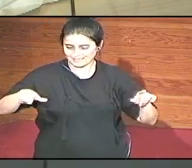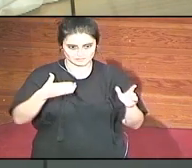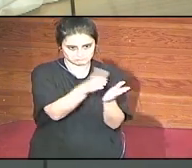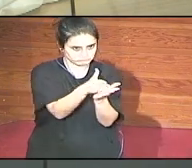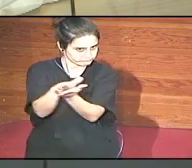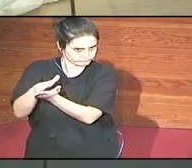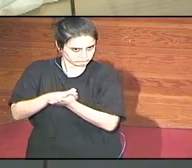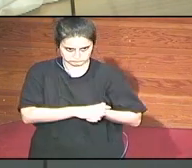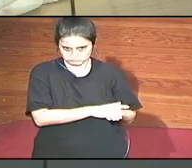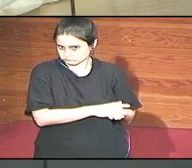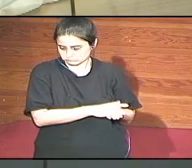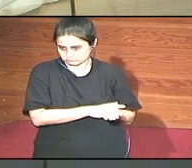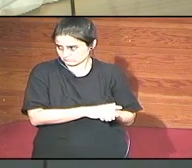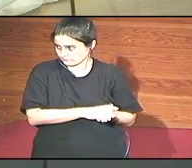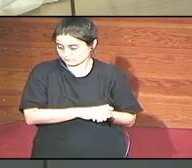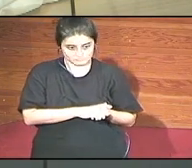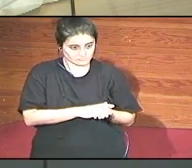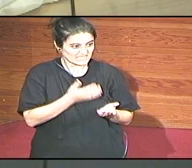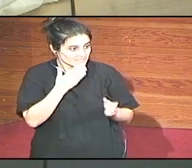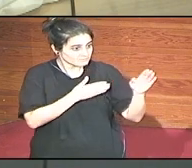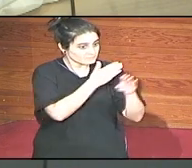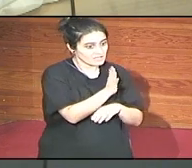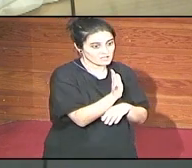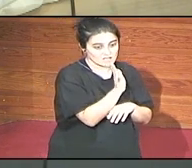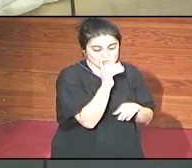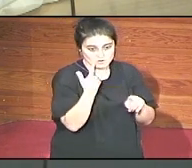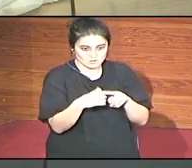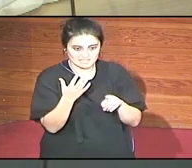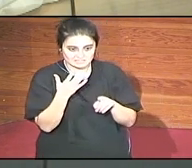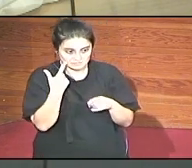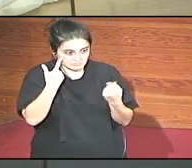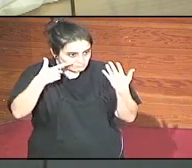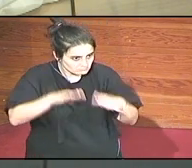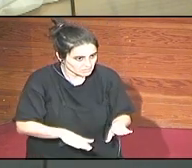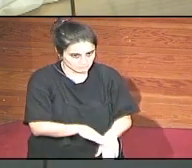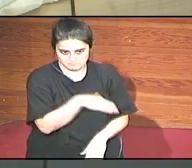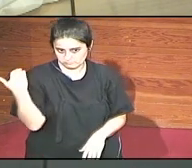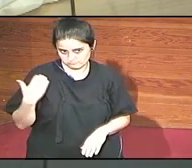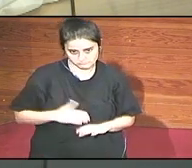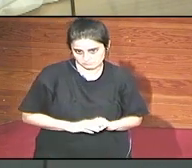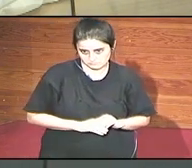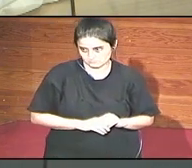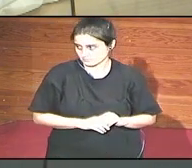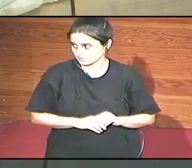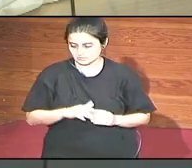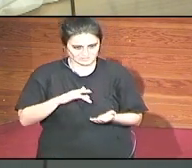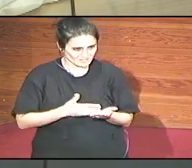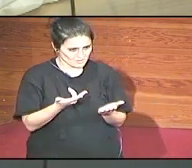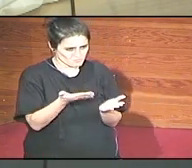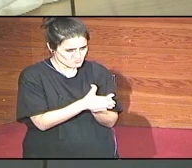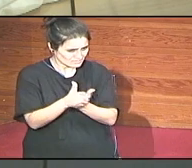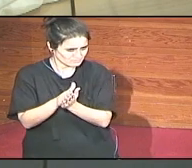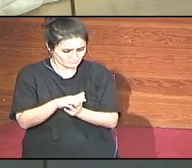que cualquiera que salga a buscar agua lo que fuera si le pillaban le cortaban el cuello para cadáveres por todos lados